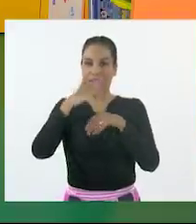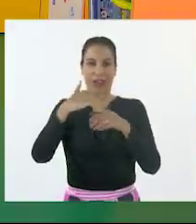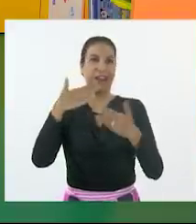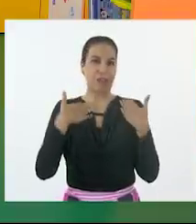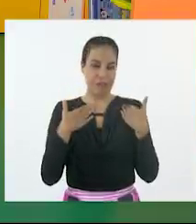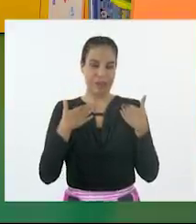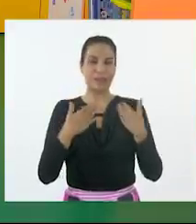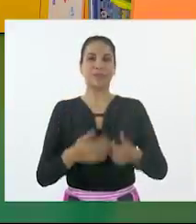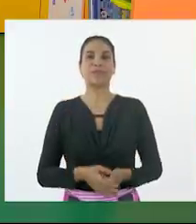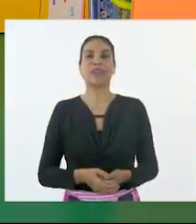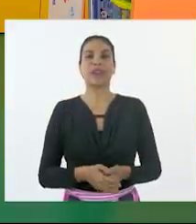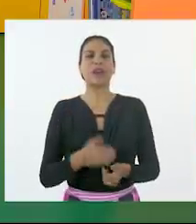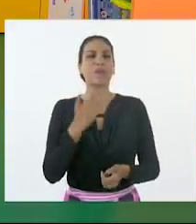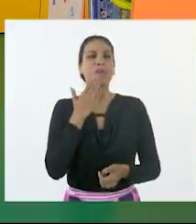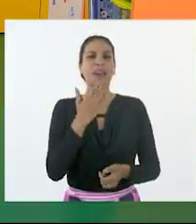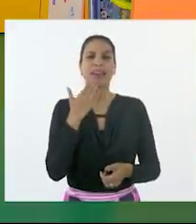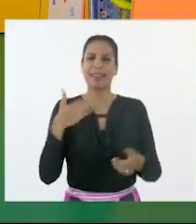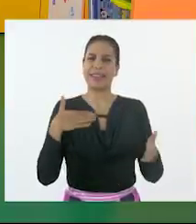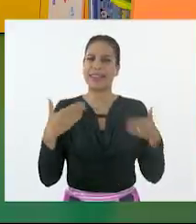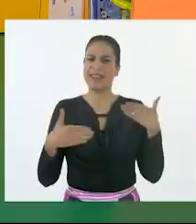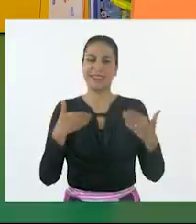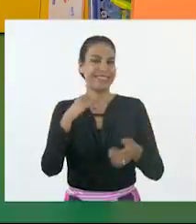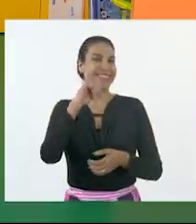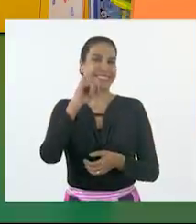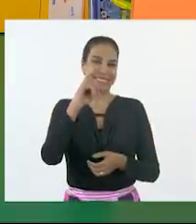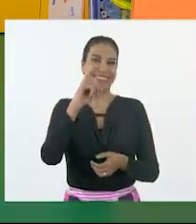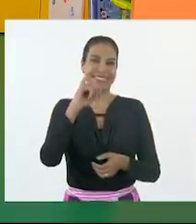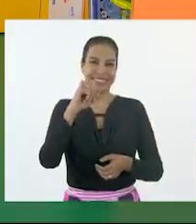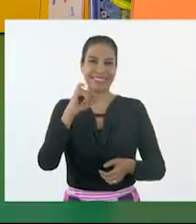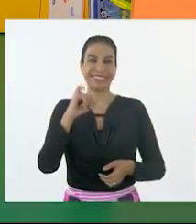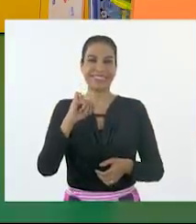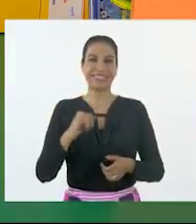A ver. Es muy divertido. Sí.